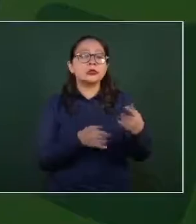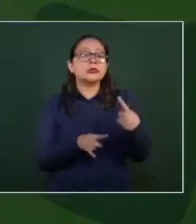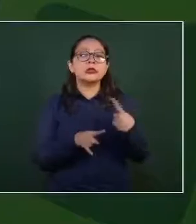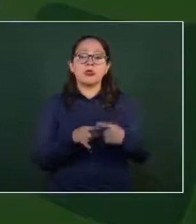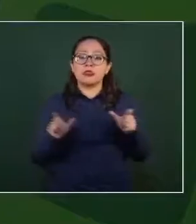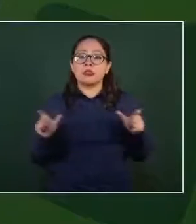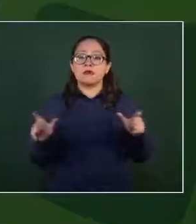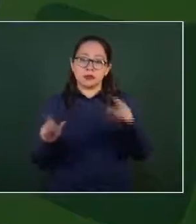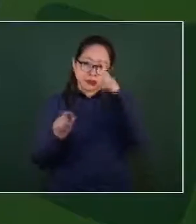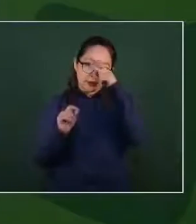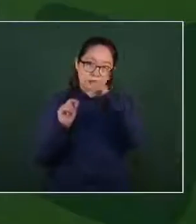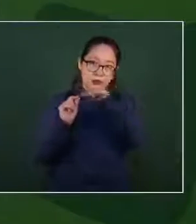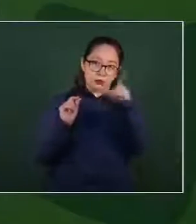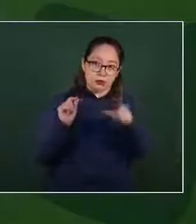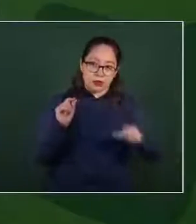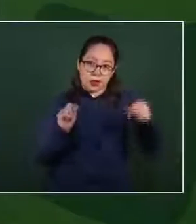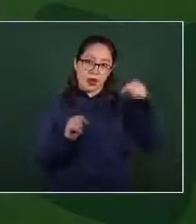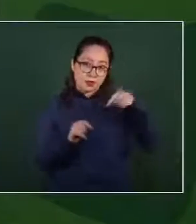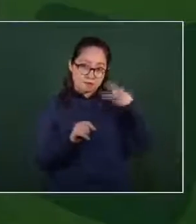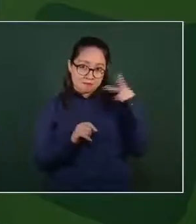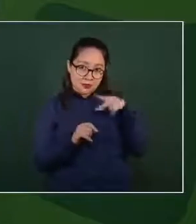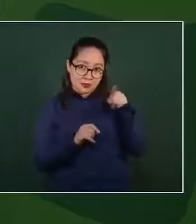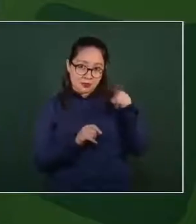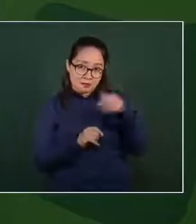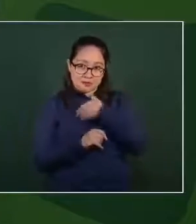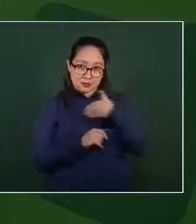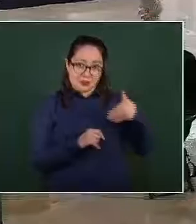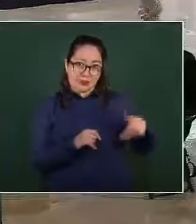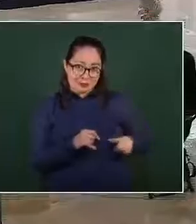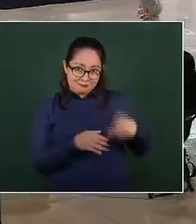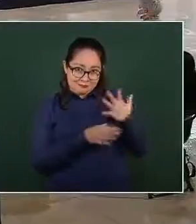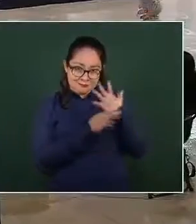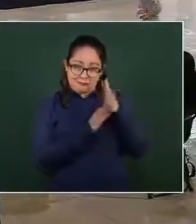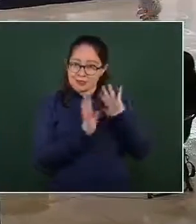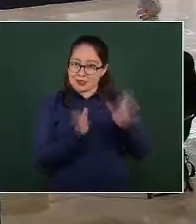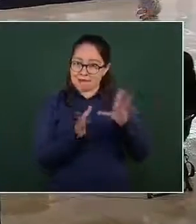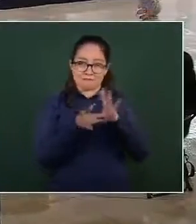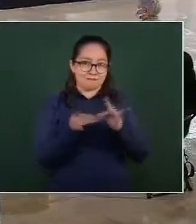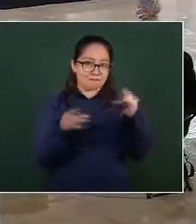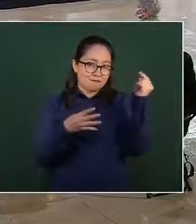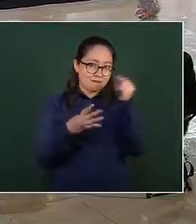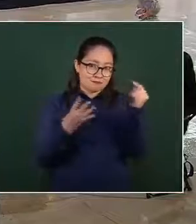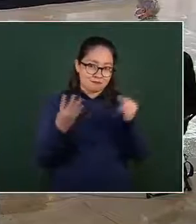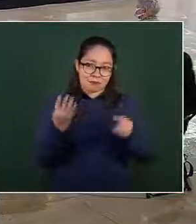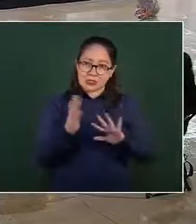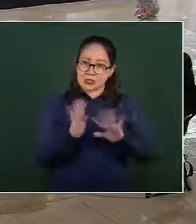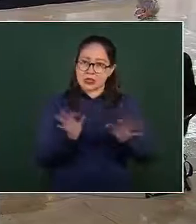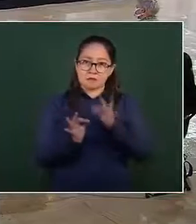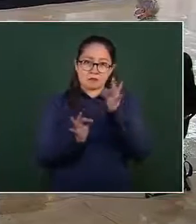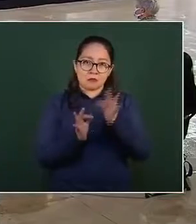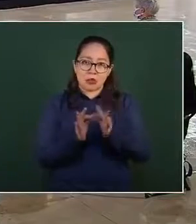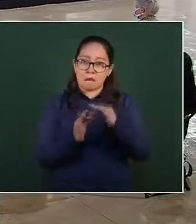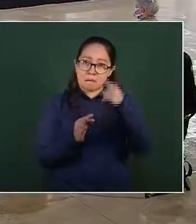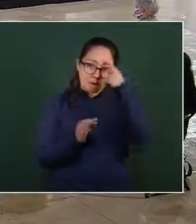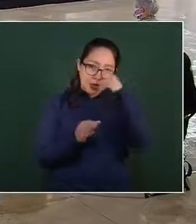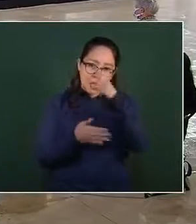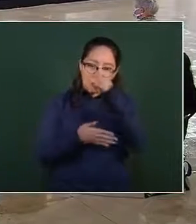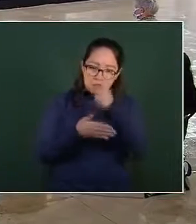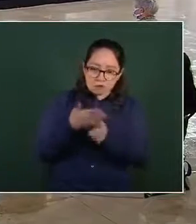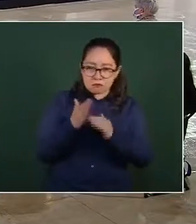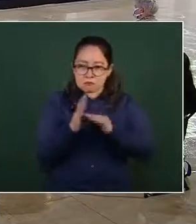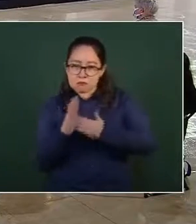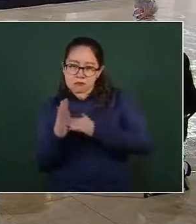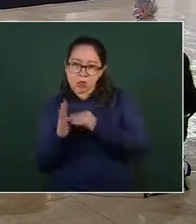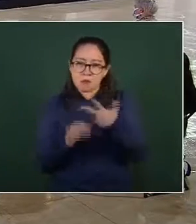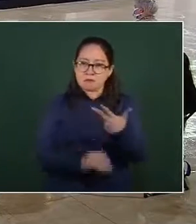en Veracruz, ya como usted lo informó, presidente, se cumplió totalmente el plan de vacunación para los